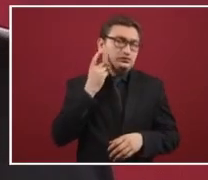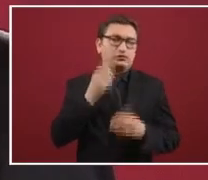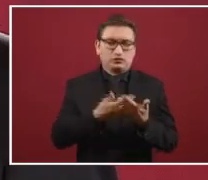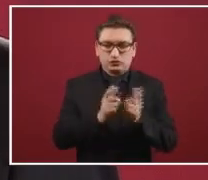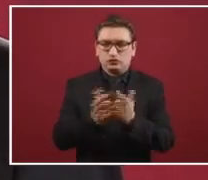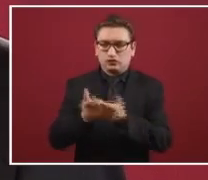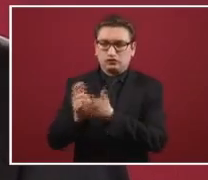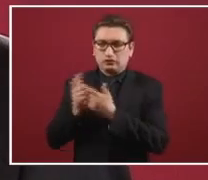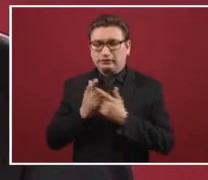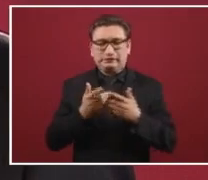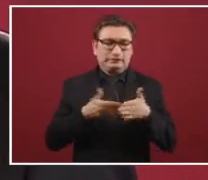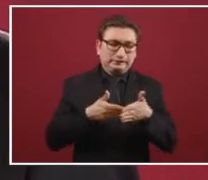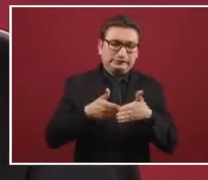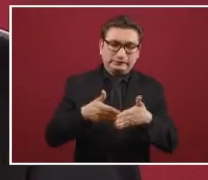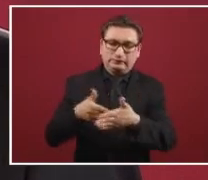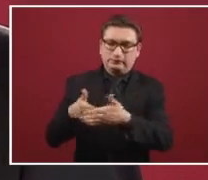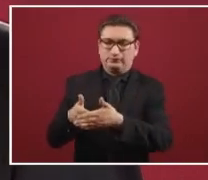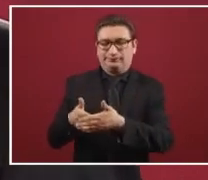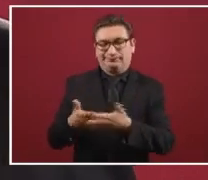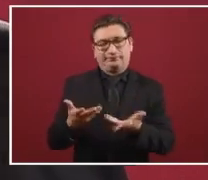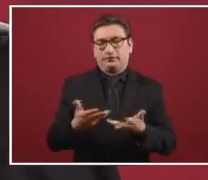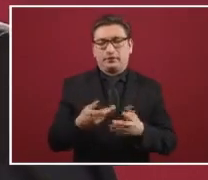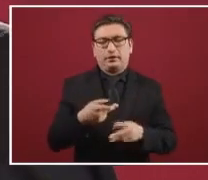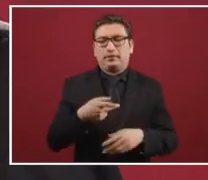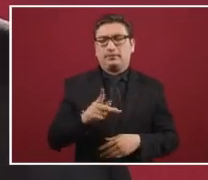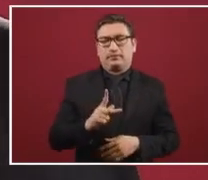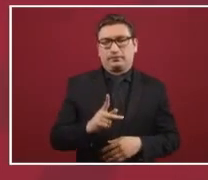más obstáculos. Pero